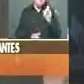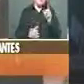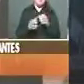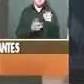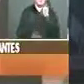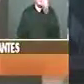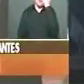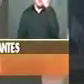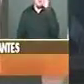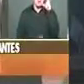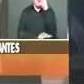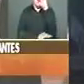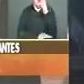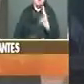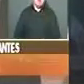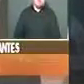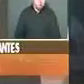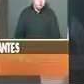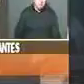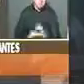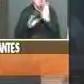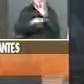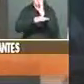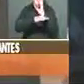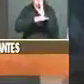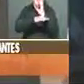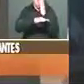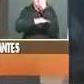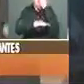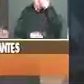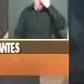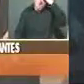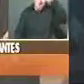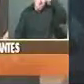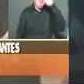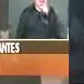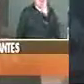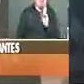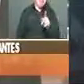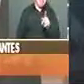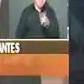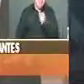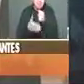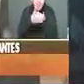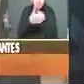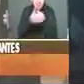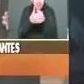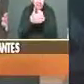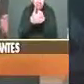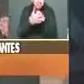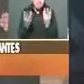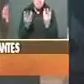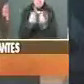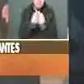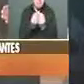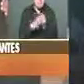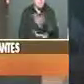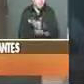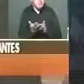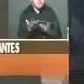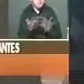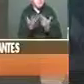eso lo saben todos los colombianos. Y por supuesto Ecuador, Cuba y Venezuela han tratado de exportar su